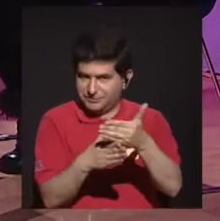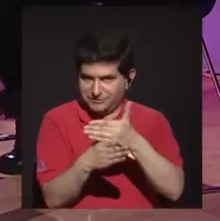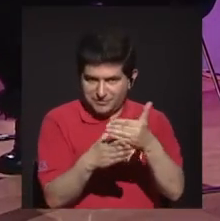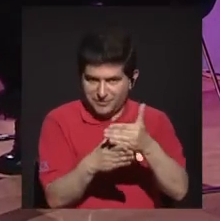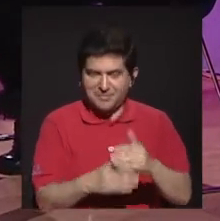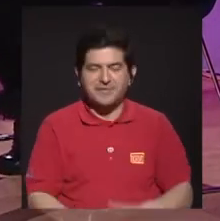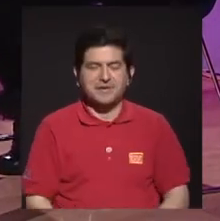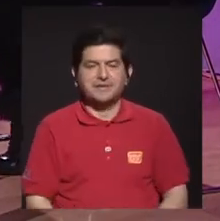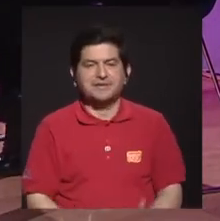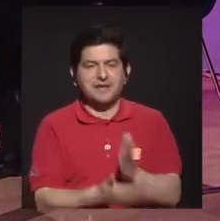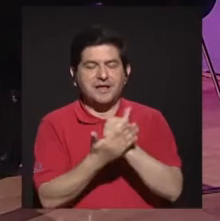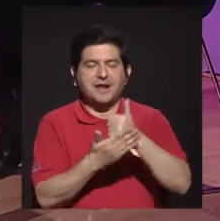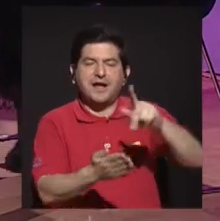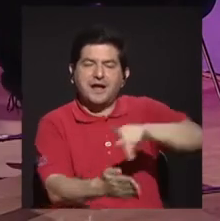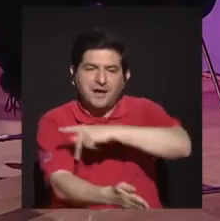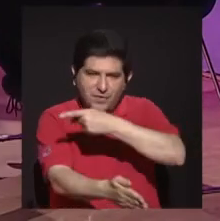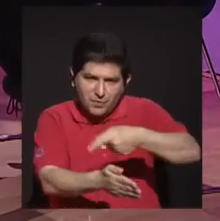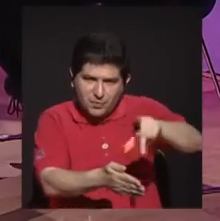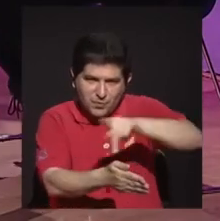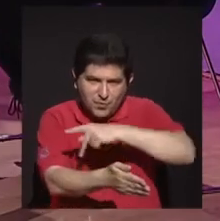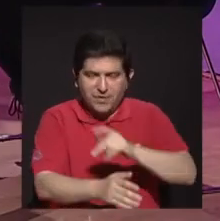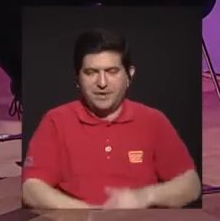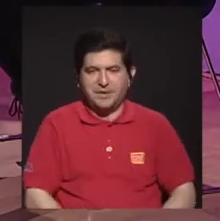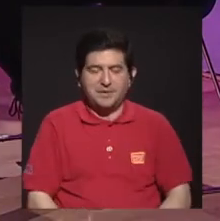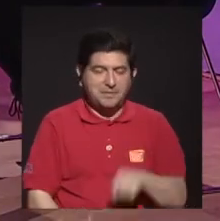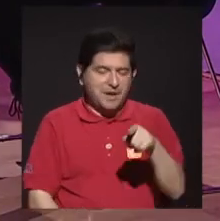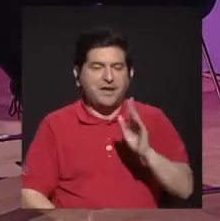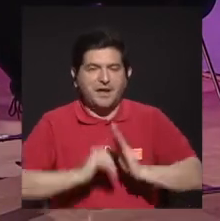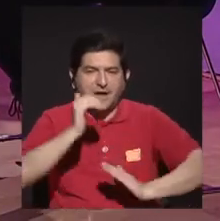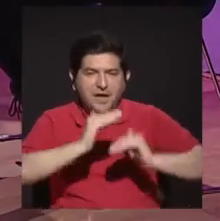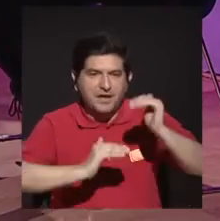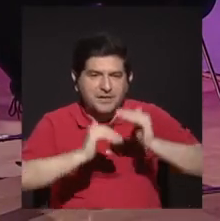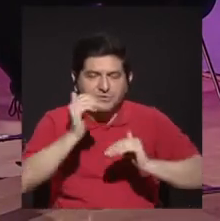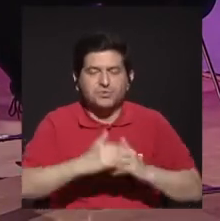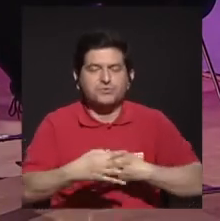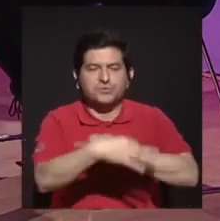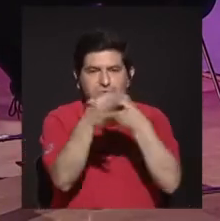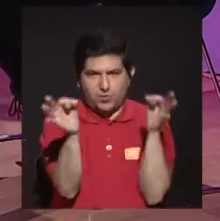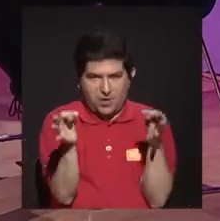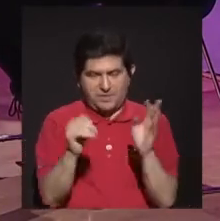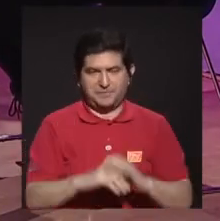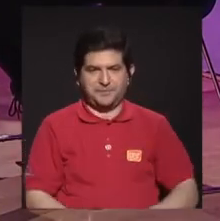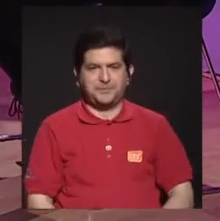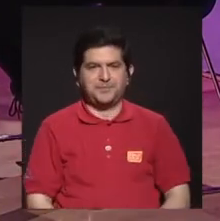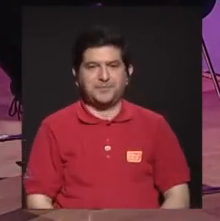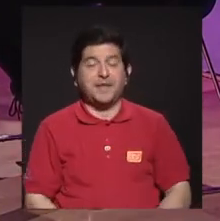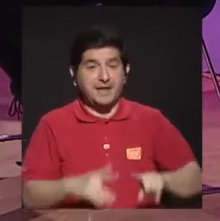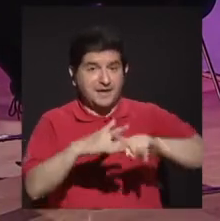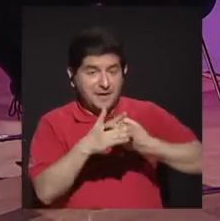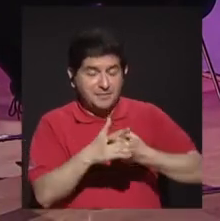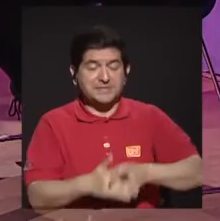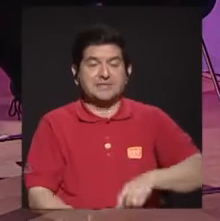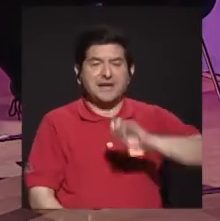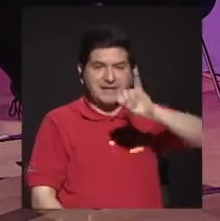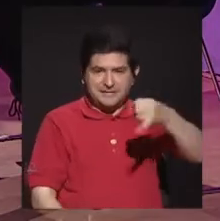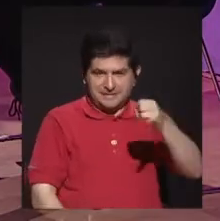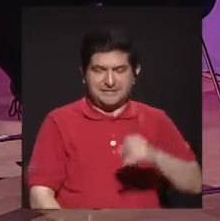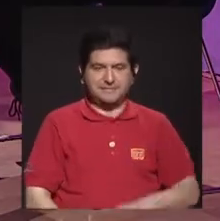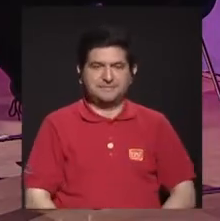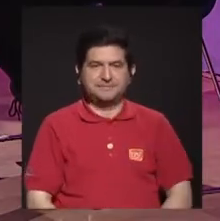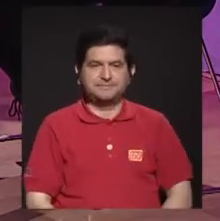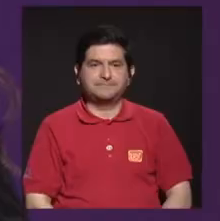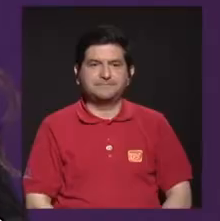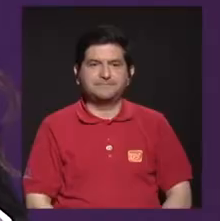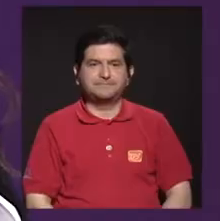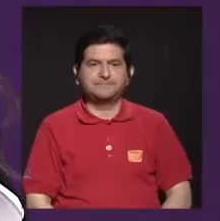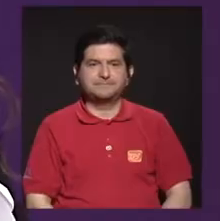van a recitar algunos de los poemas que ellas construyeron en estos talleres, y pues empezamos con Jessica.